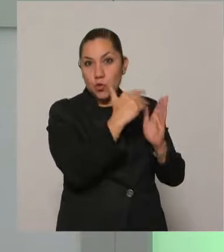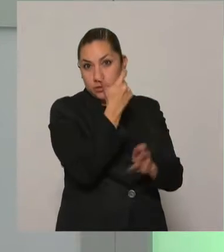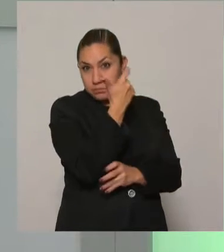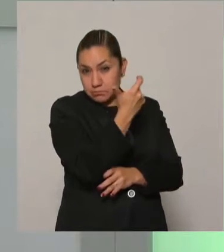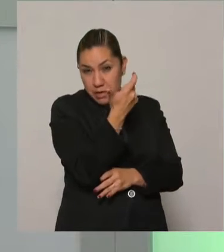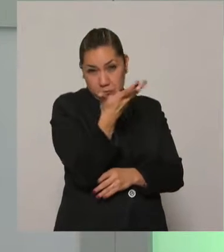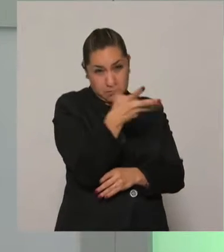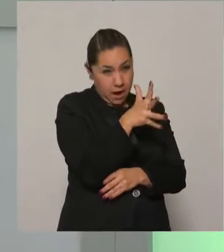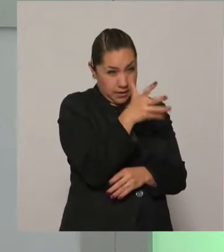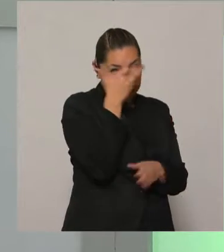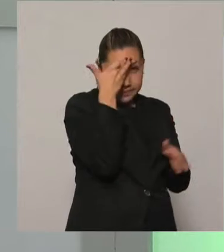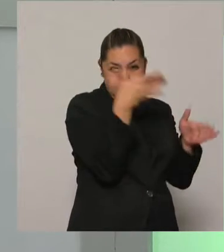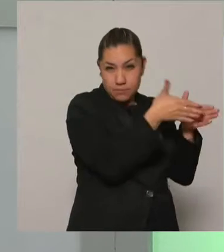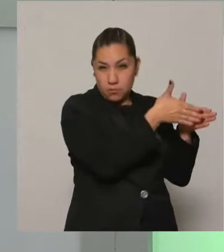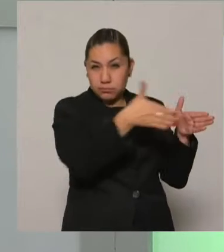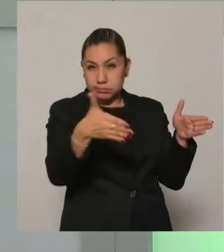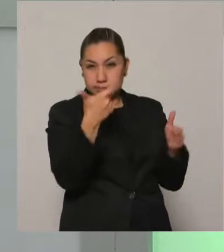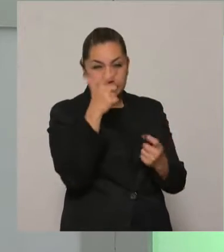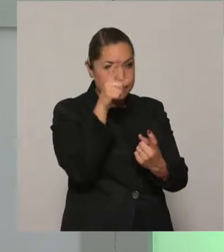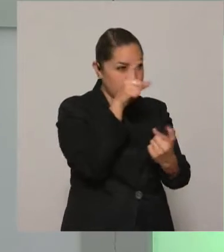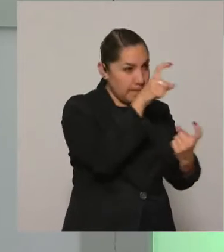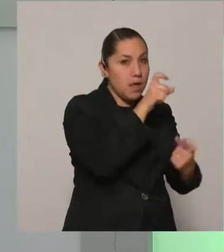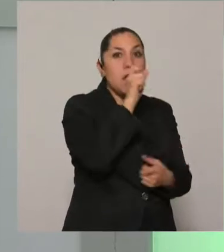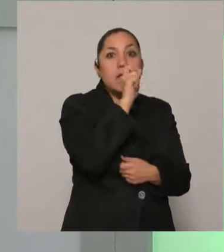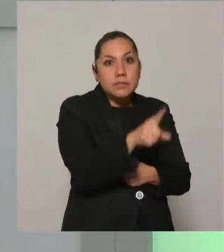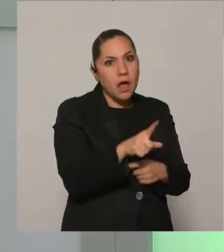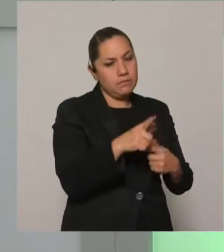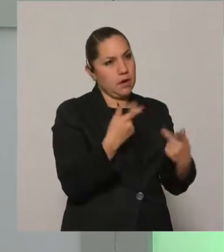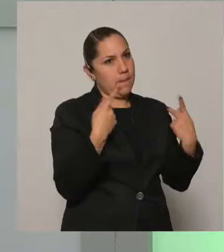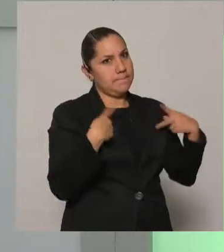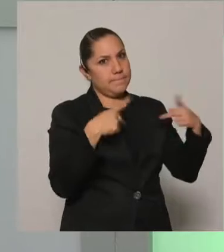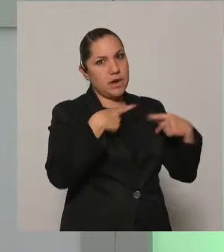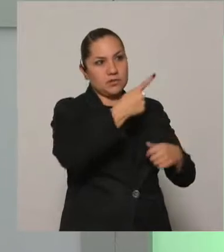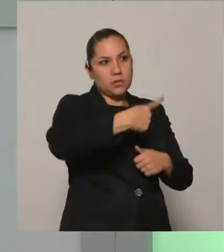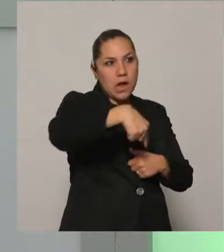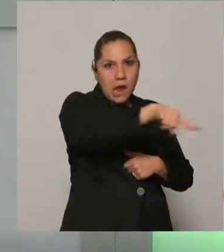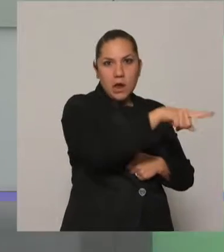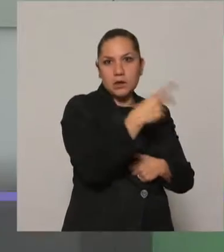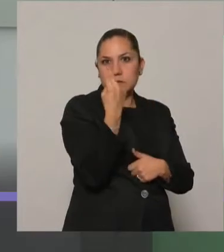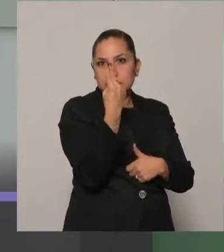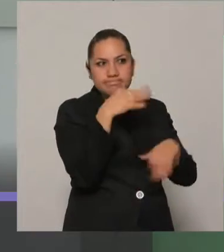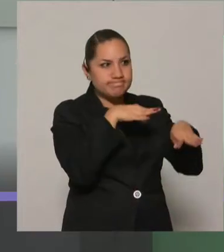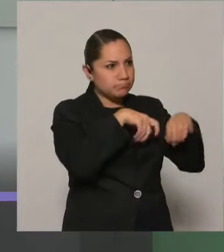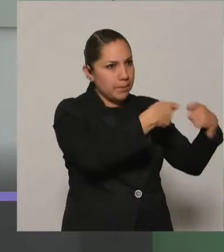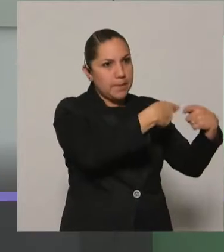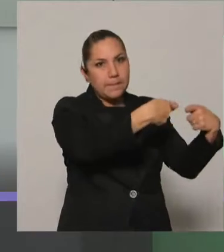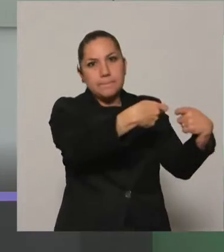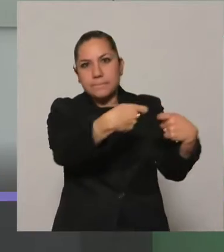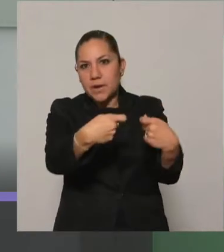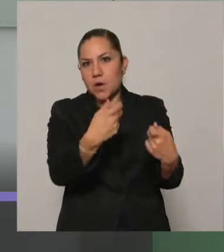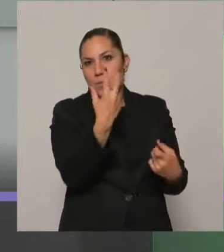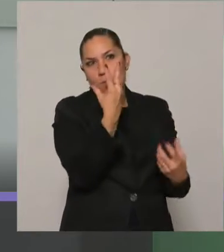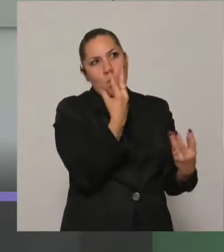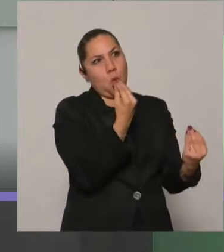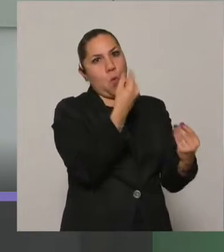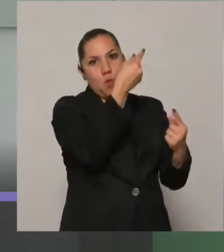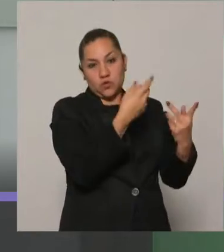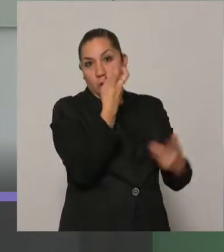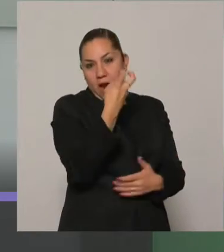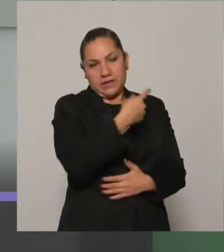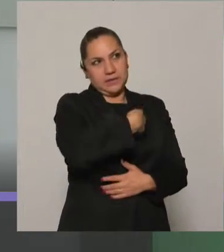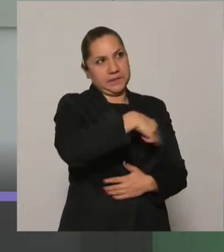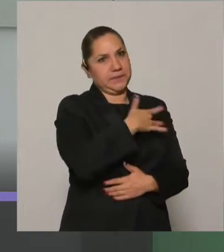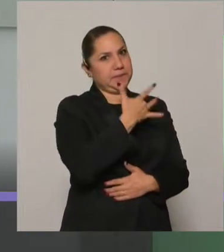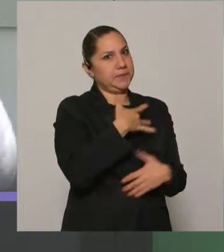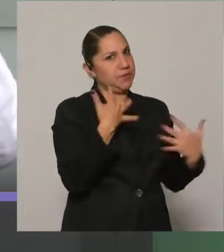extraordinario, y una gran cantidad de empleos generados. Eso, la verdad, nos llena de orgullo. Pero para esta temporada tenemos una cosa